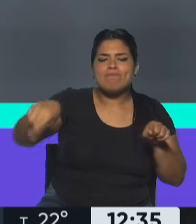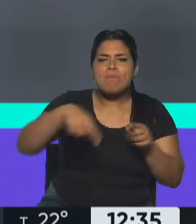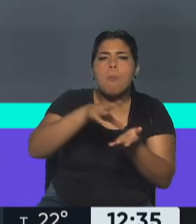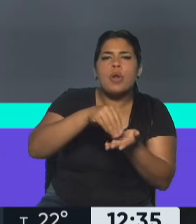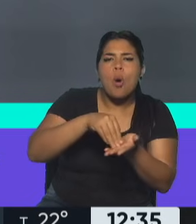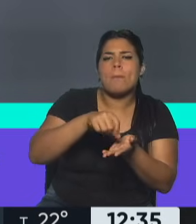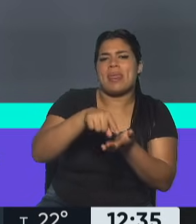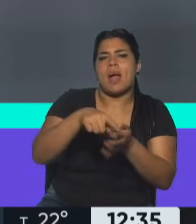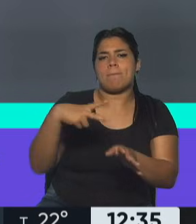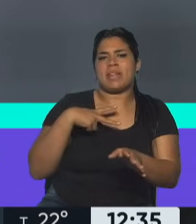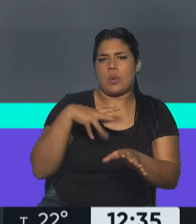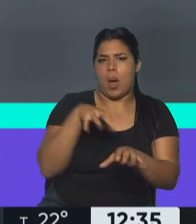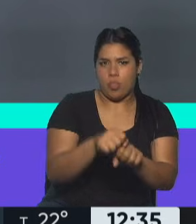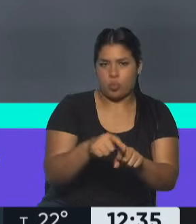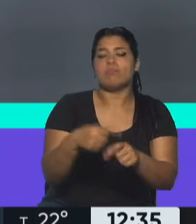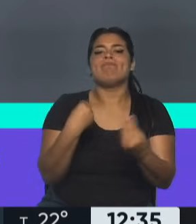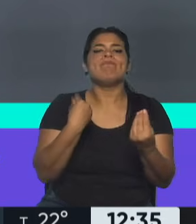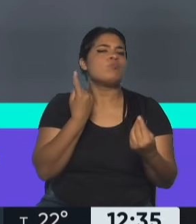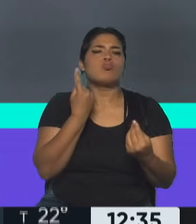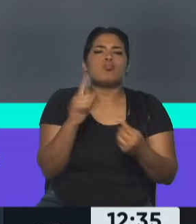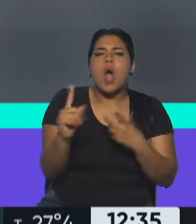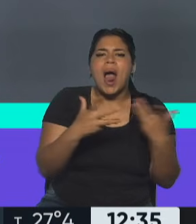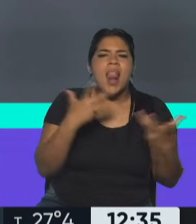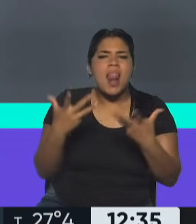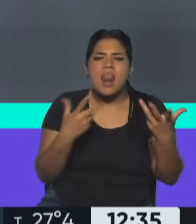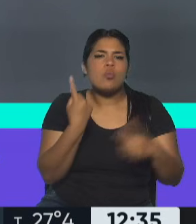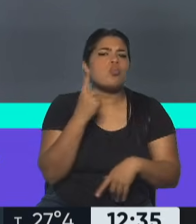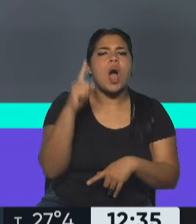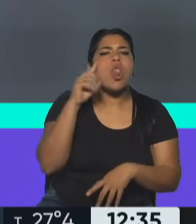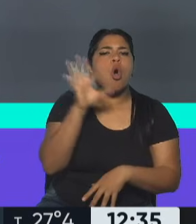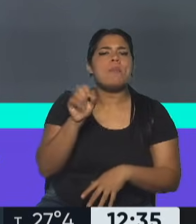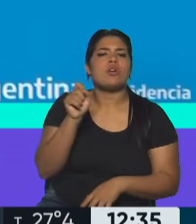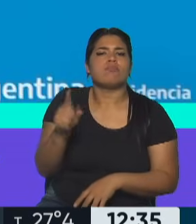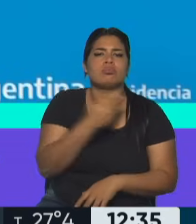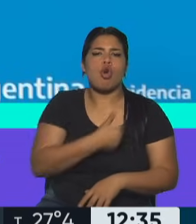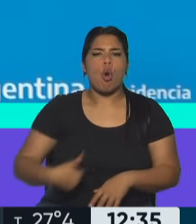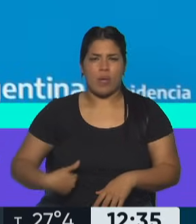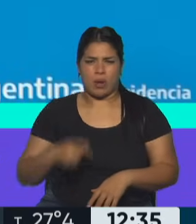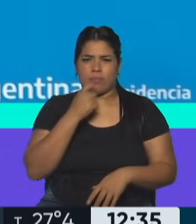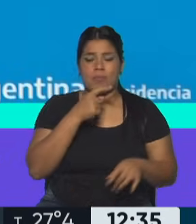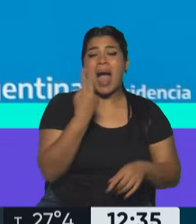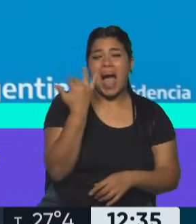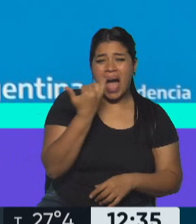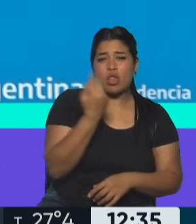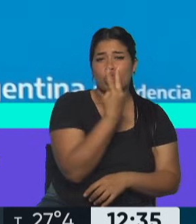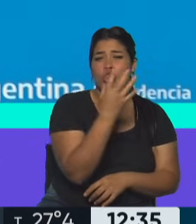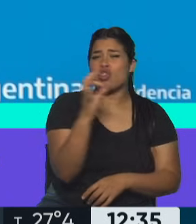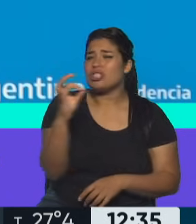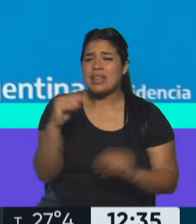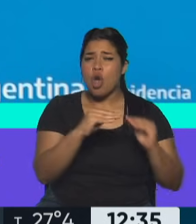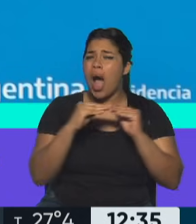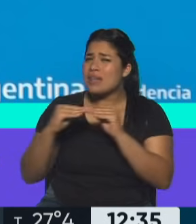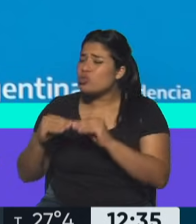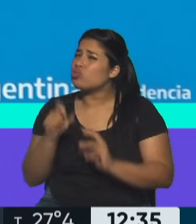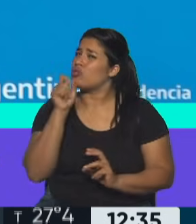parte de la sociedad, qué postura tiene el Gobierno, si defiende o no la propiedad privada a partir de los más de 200 conflictos territoriales que hay